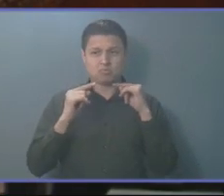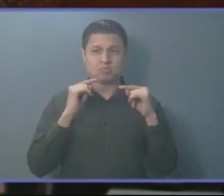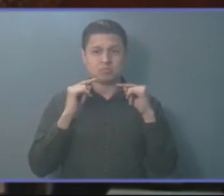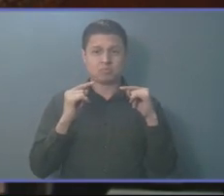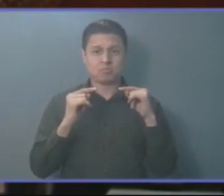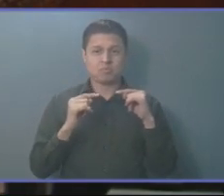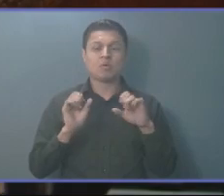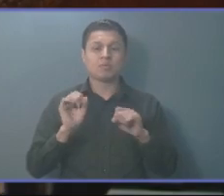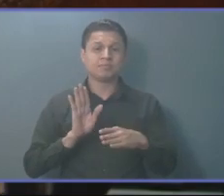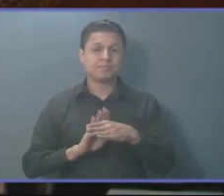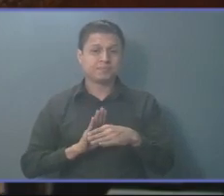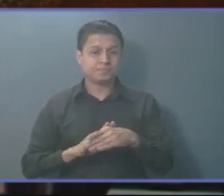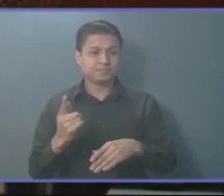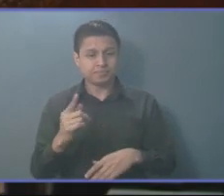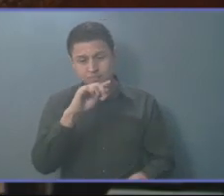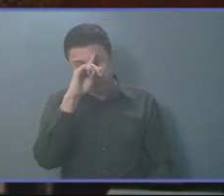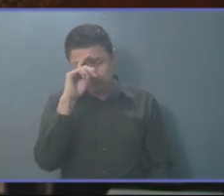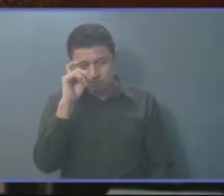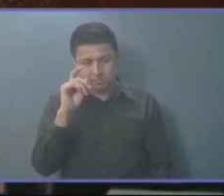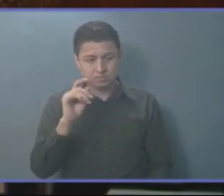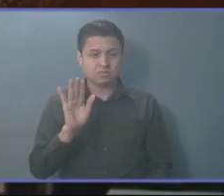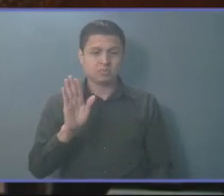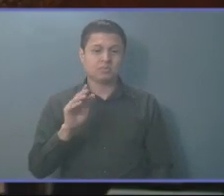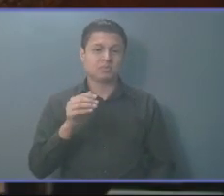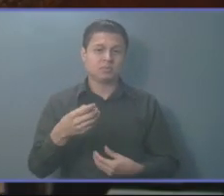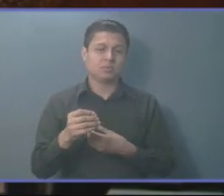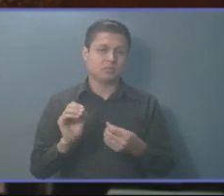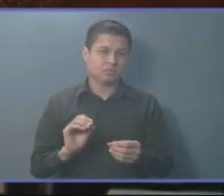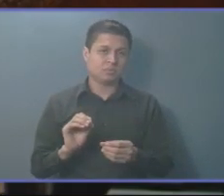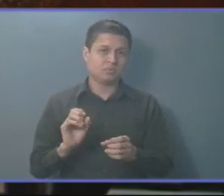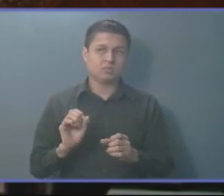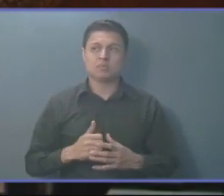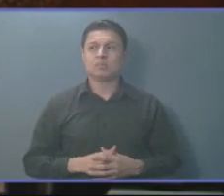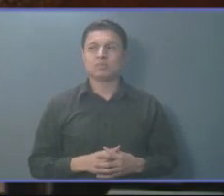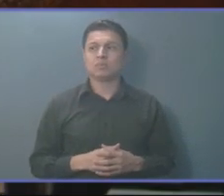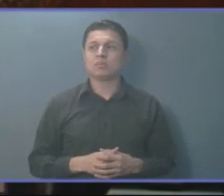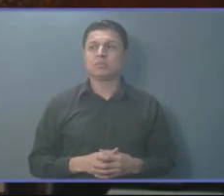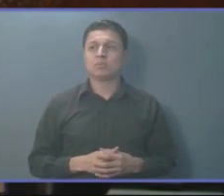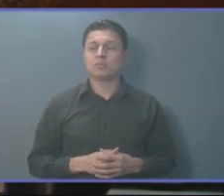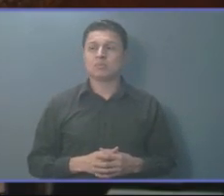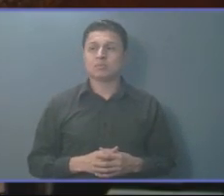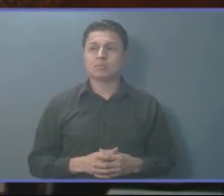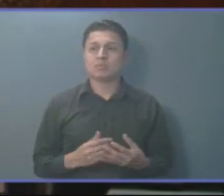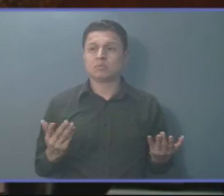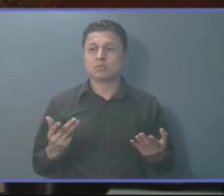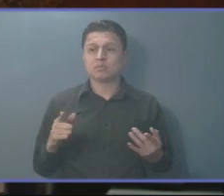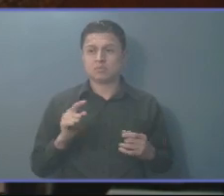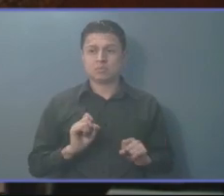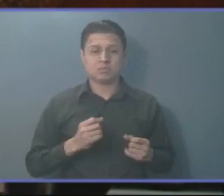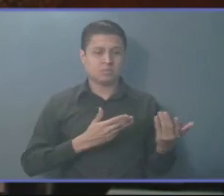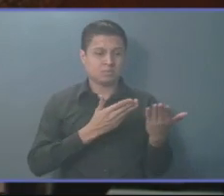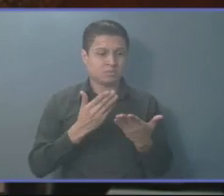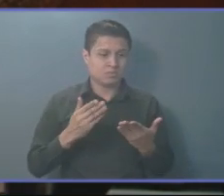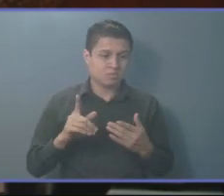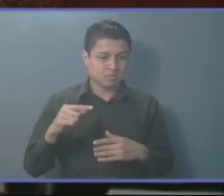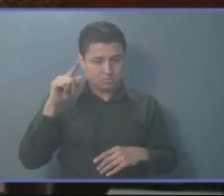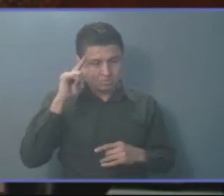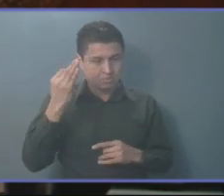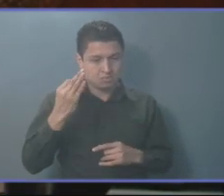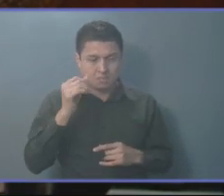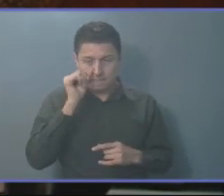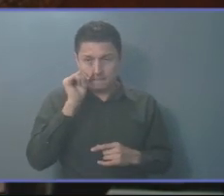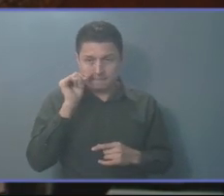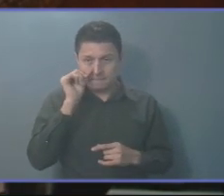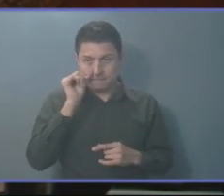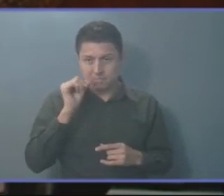facultados para llamar a los empleados de sus respectivas dependencias a fin de que presten servicios que se consideren